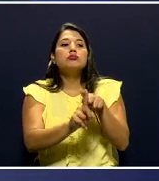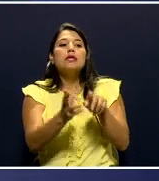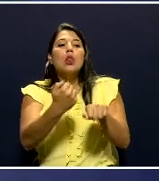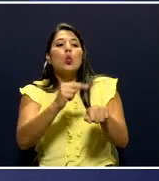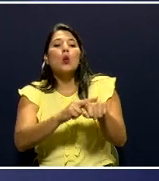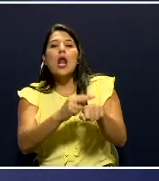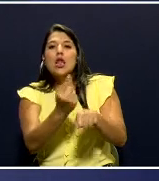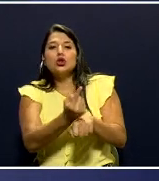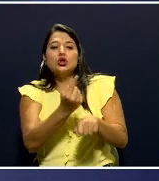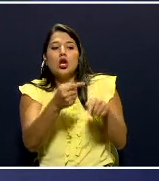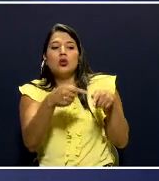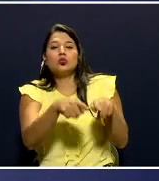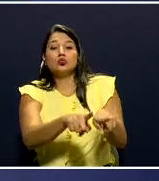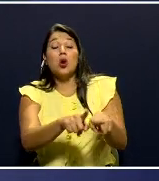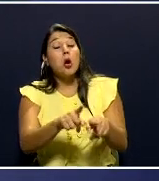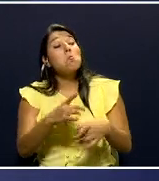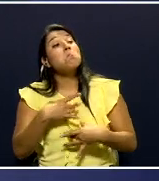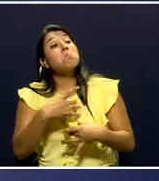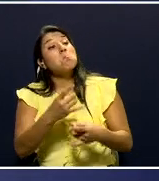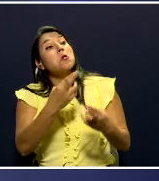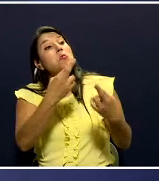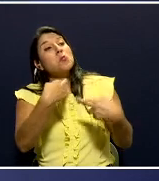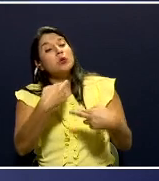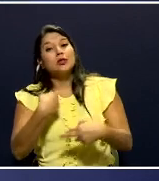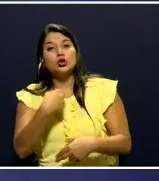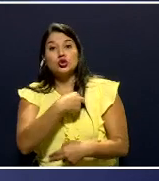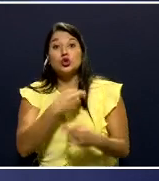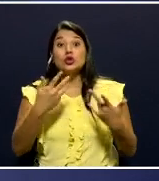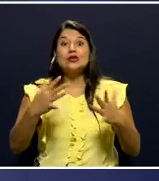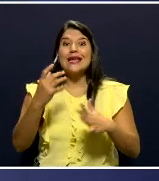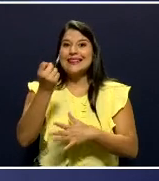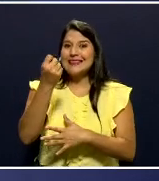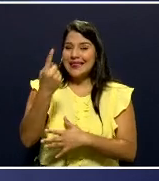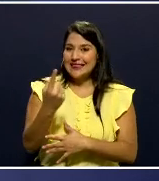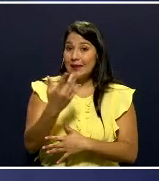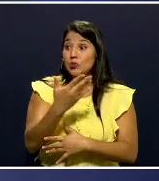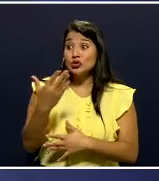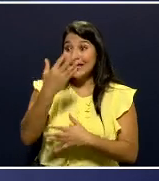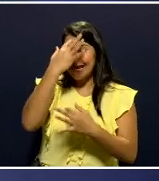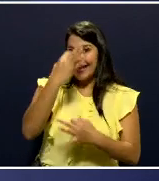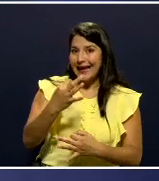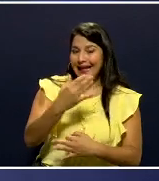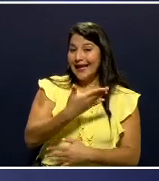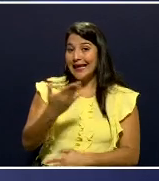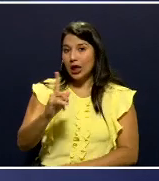Importantísimo, interesantísima la respuesta. Vamos entendiendo que sí y que no.